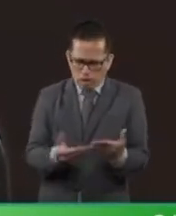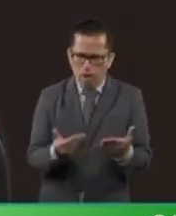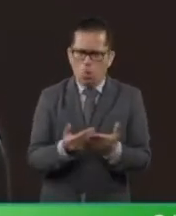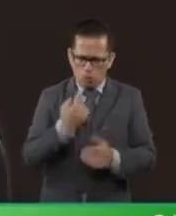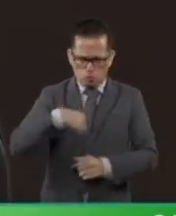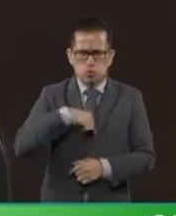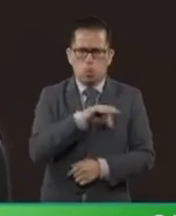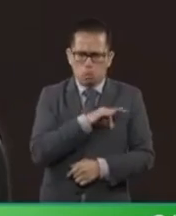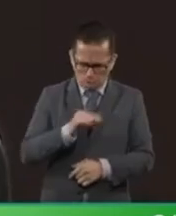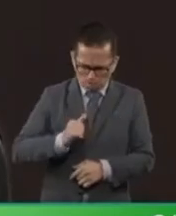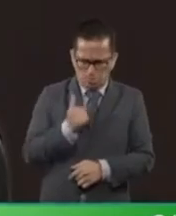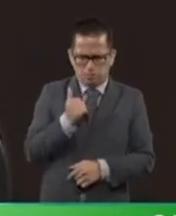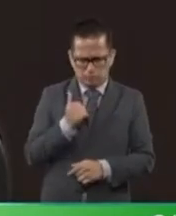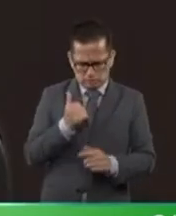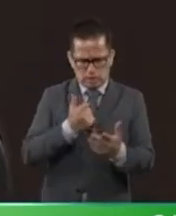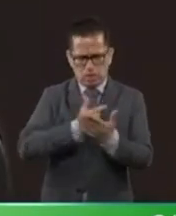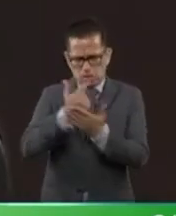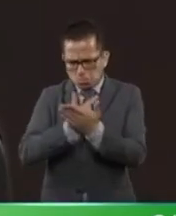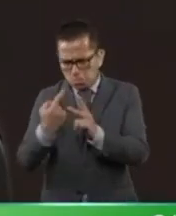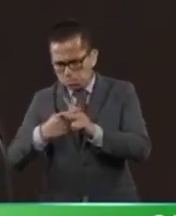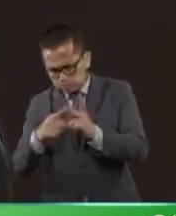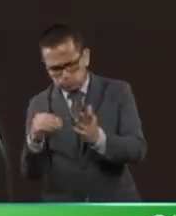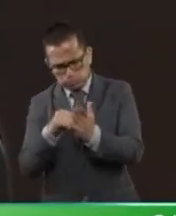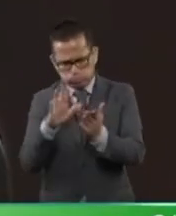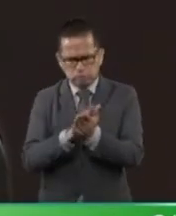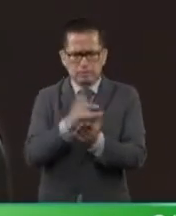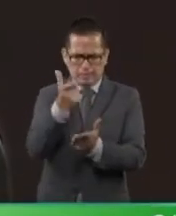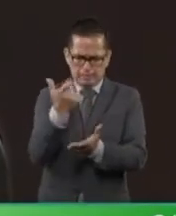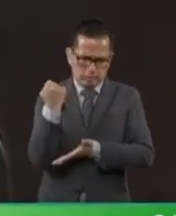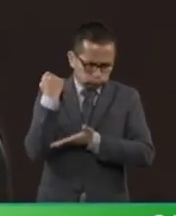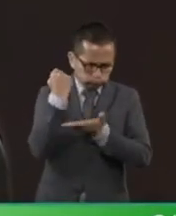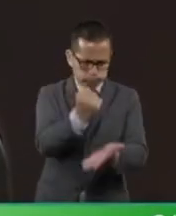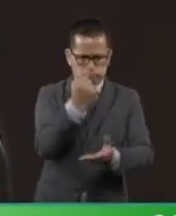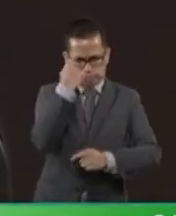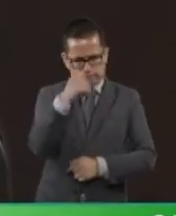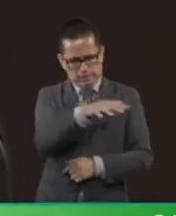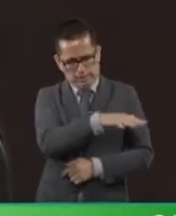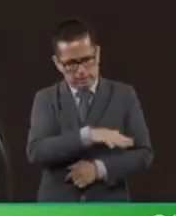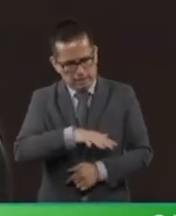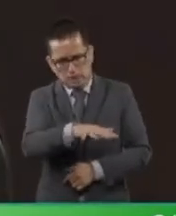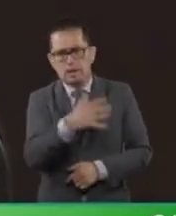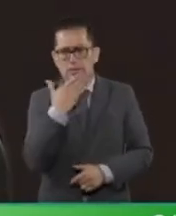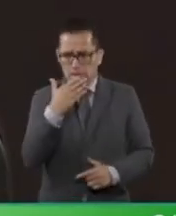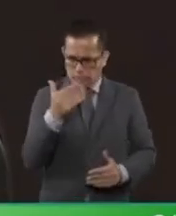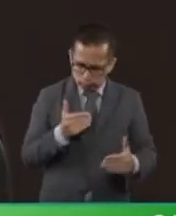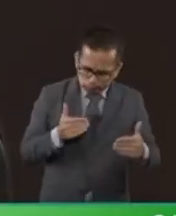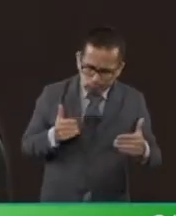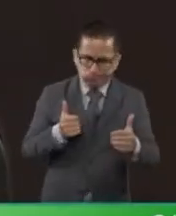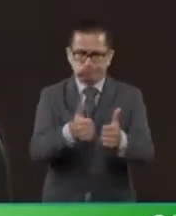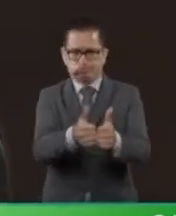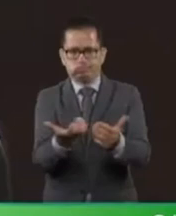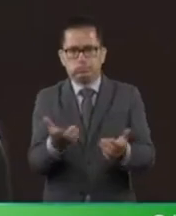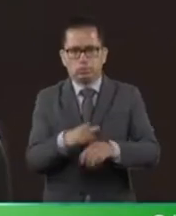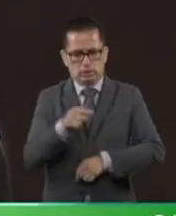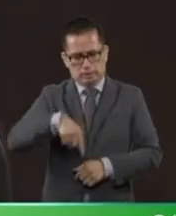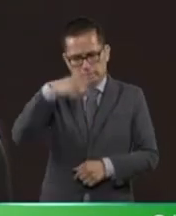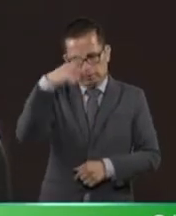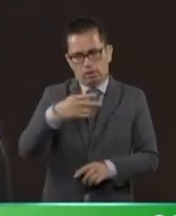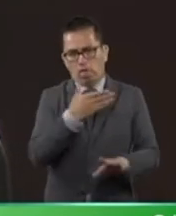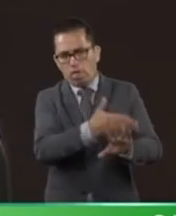egresos cuánto recurso vamos a destinarle para saldar la enorme deuda social producto de la violencia estructural de este